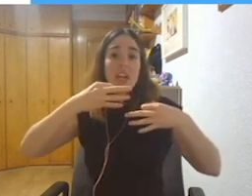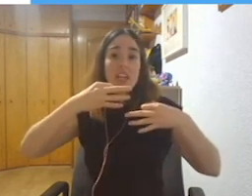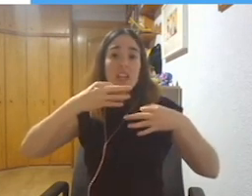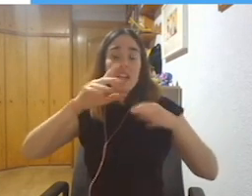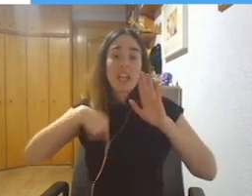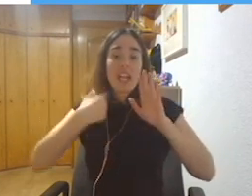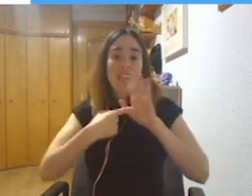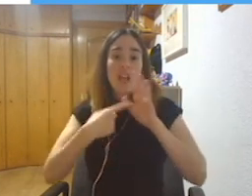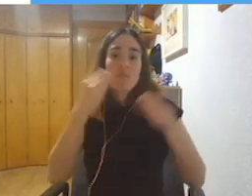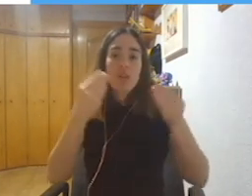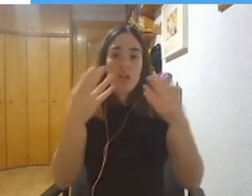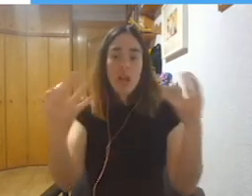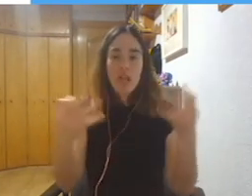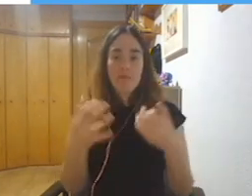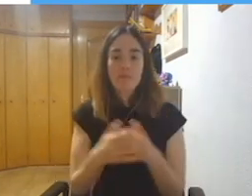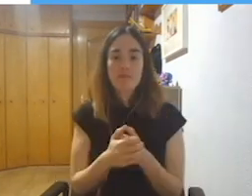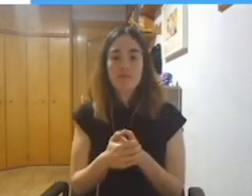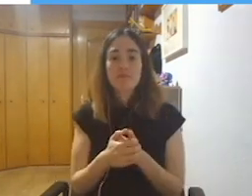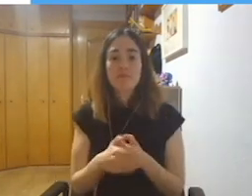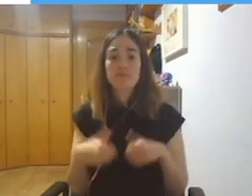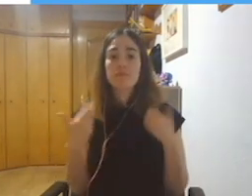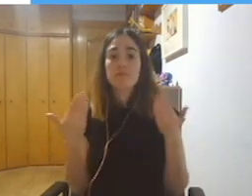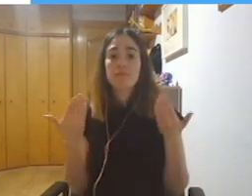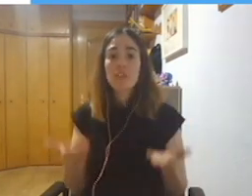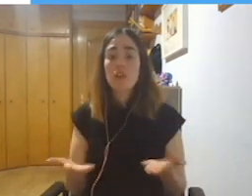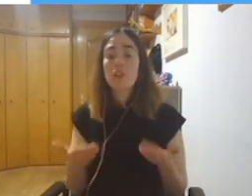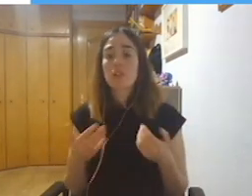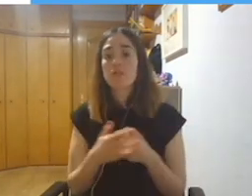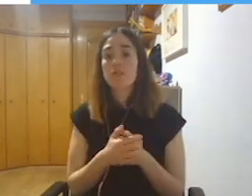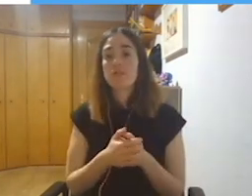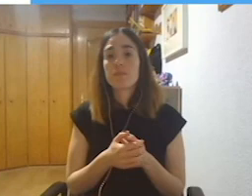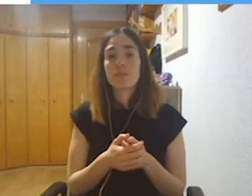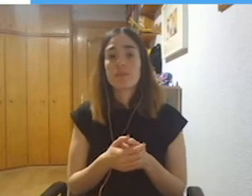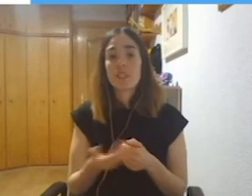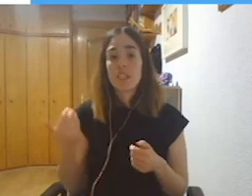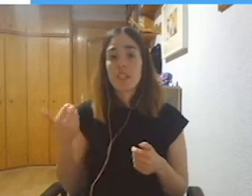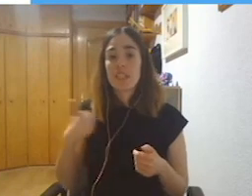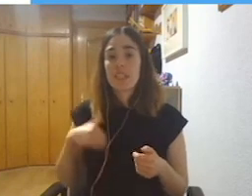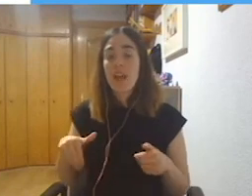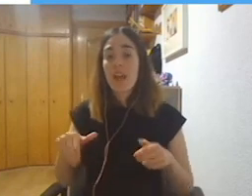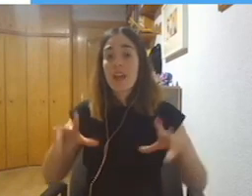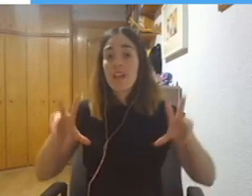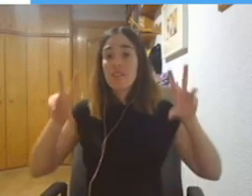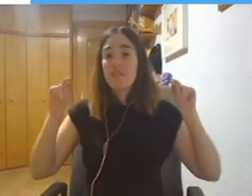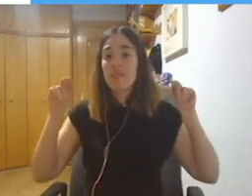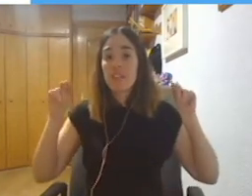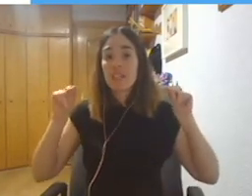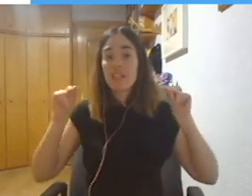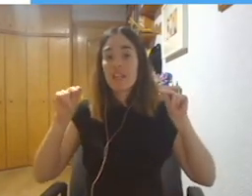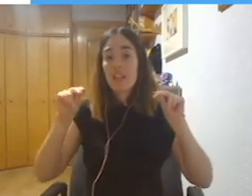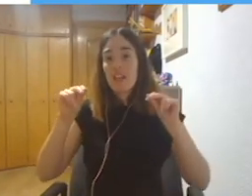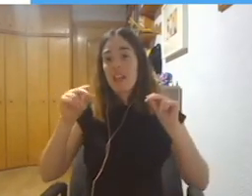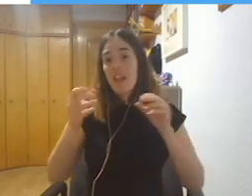esa legislación, ¿no? Vamos a dar fin a la grabación para que la charla quede ya